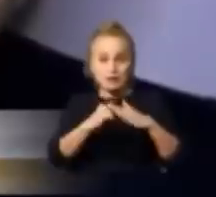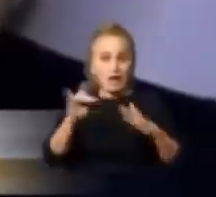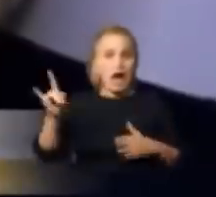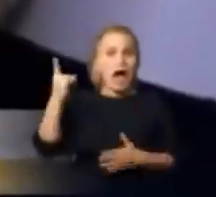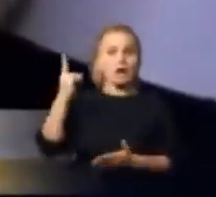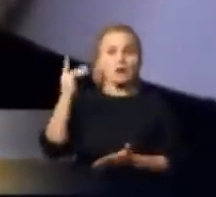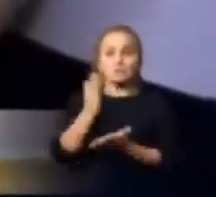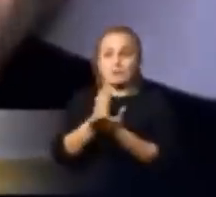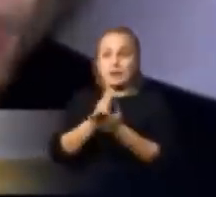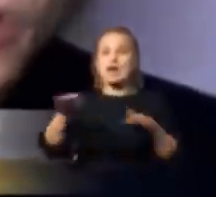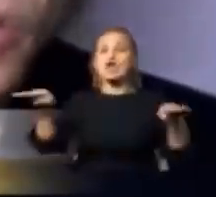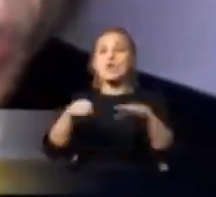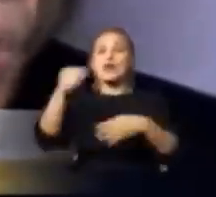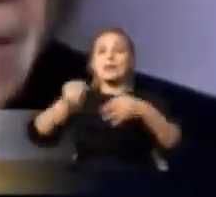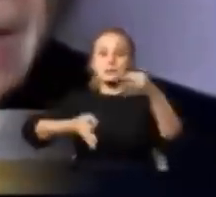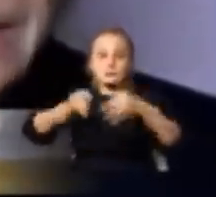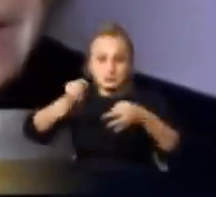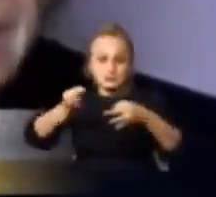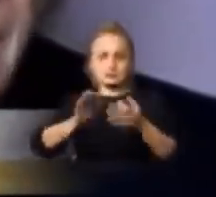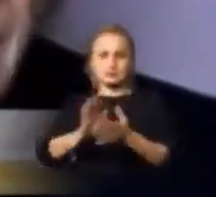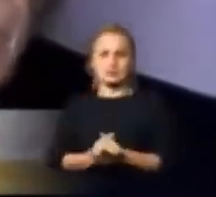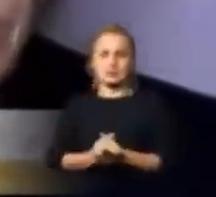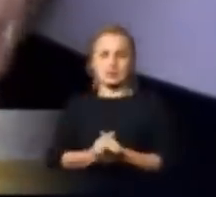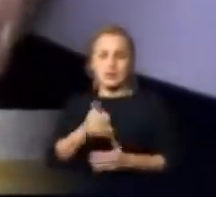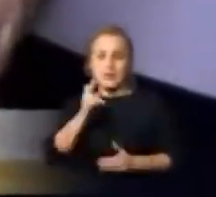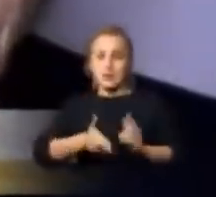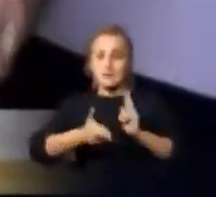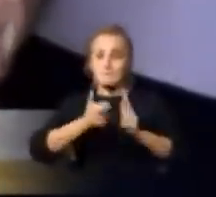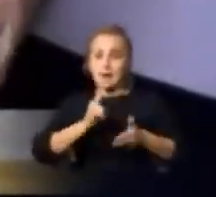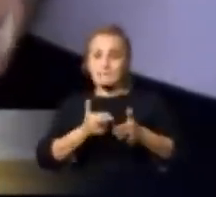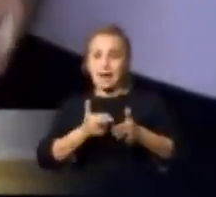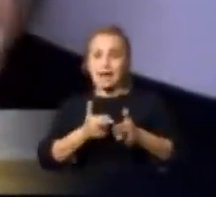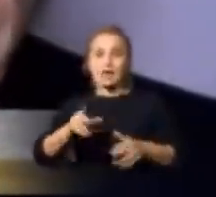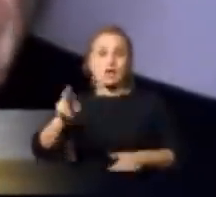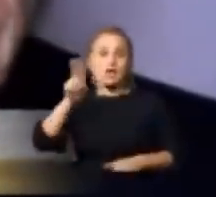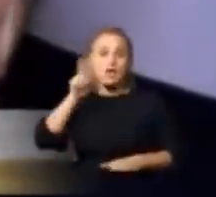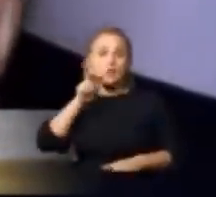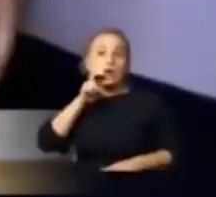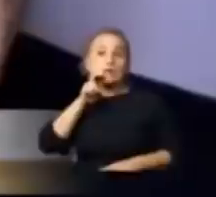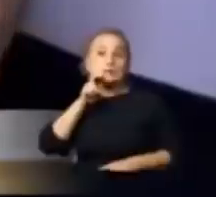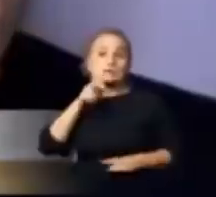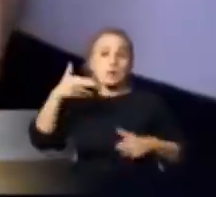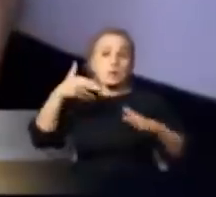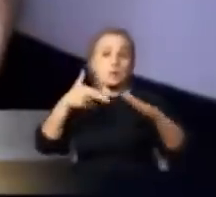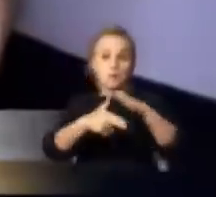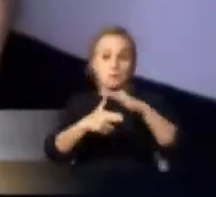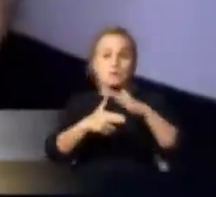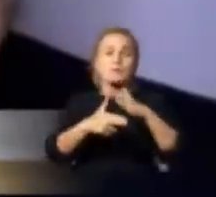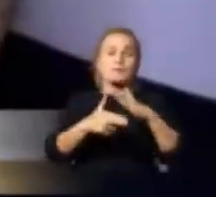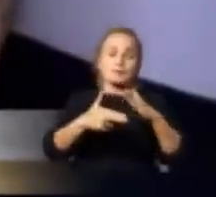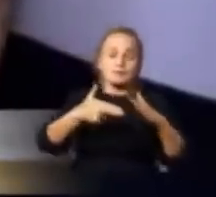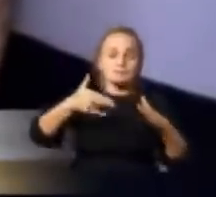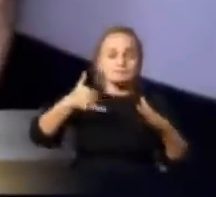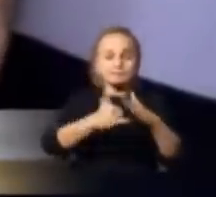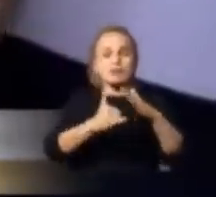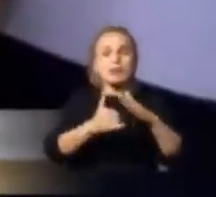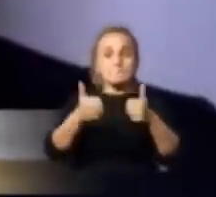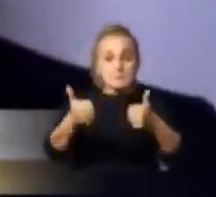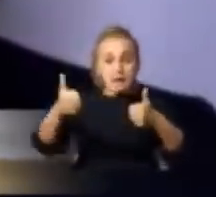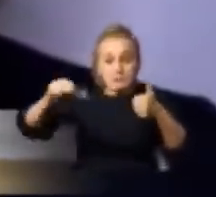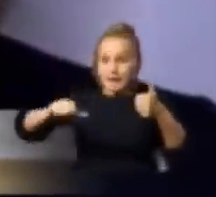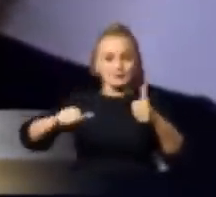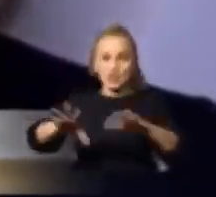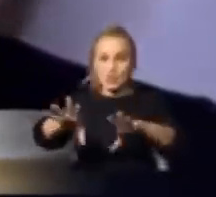cometido en ese sentido. No hay asesinatos ni violaciones malas y buenas. Ninguna es aceptable. Esta